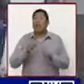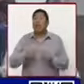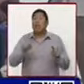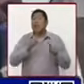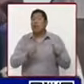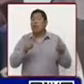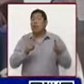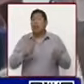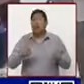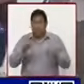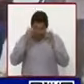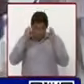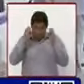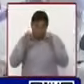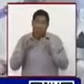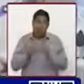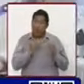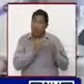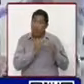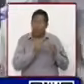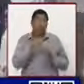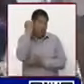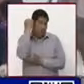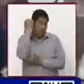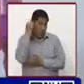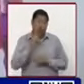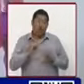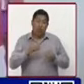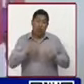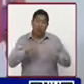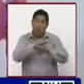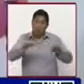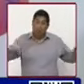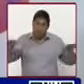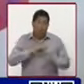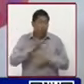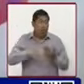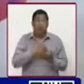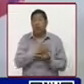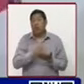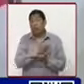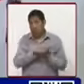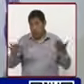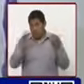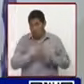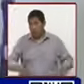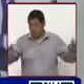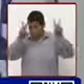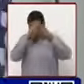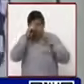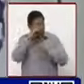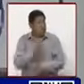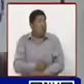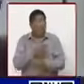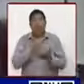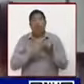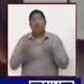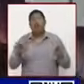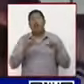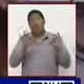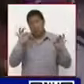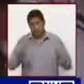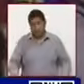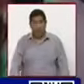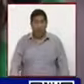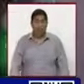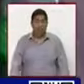Diferentes establecimientos educativos en la ciudad de Sucre arman las mesas de Todos Santos. Esto para revalorizar las tradiciones que se tienen en esta fiesta religiosa.